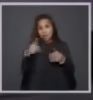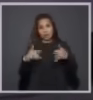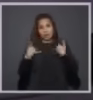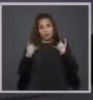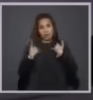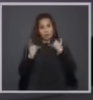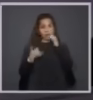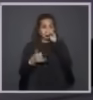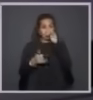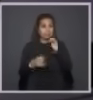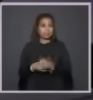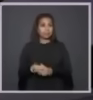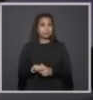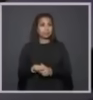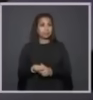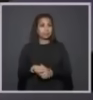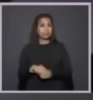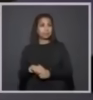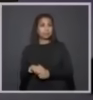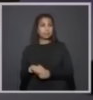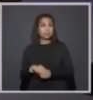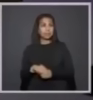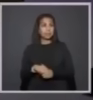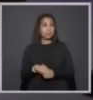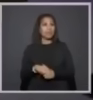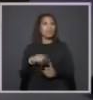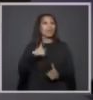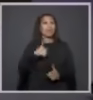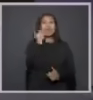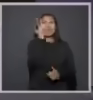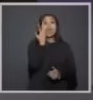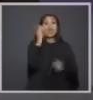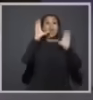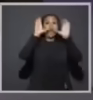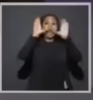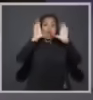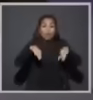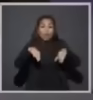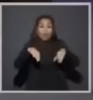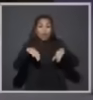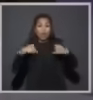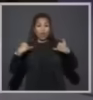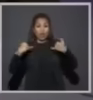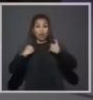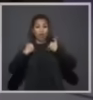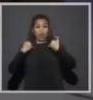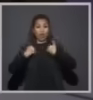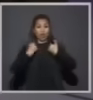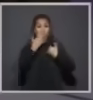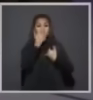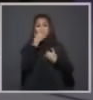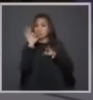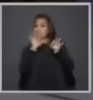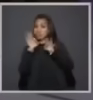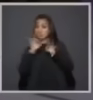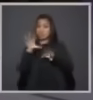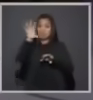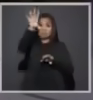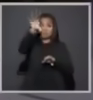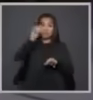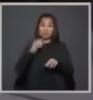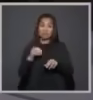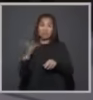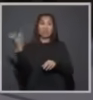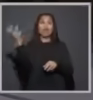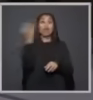estoy diciendo, a los jóvenes desempleados. Vamos a crear una